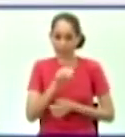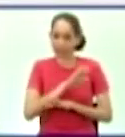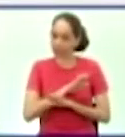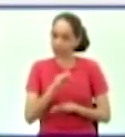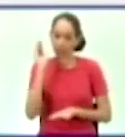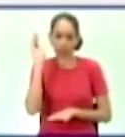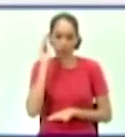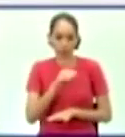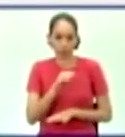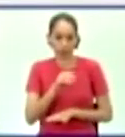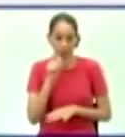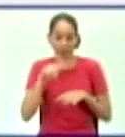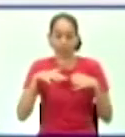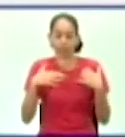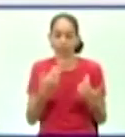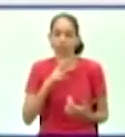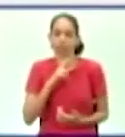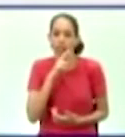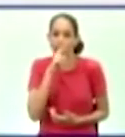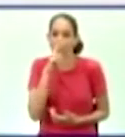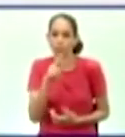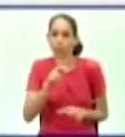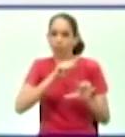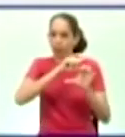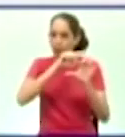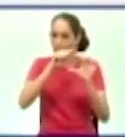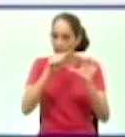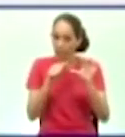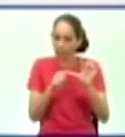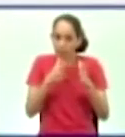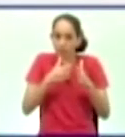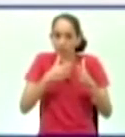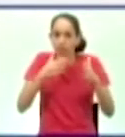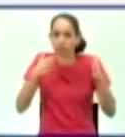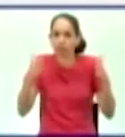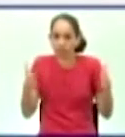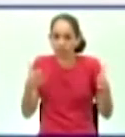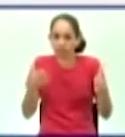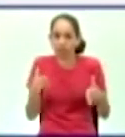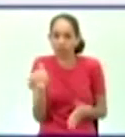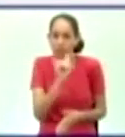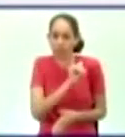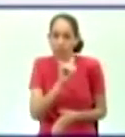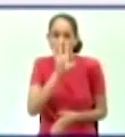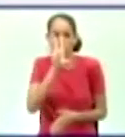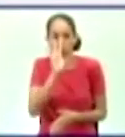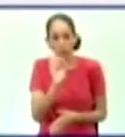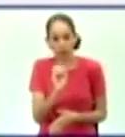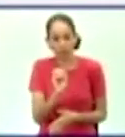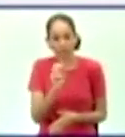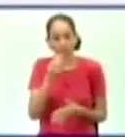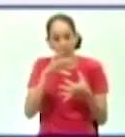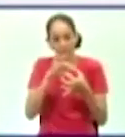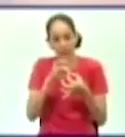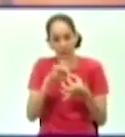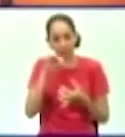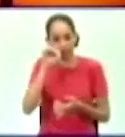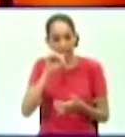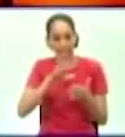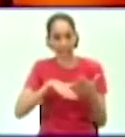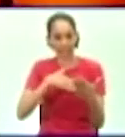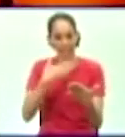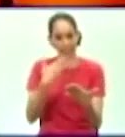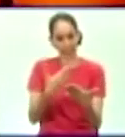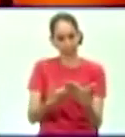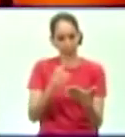amplitud de ese ángulo también es 40 grados. Entonces te propongo